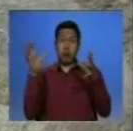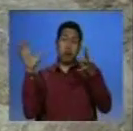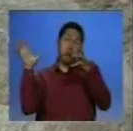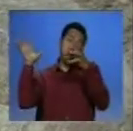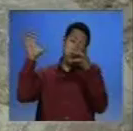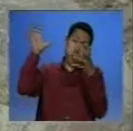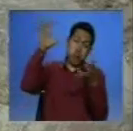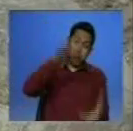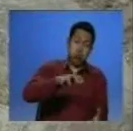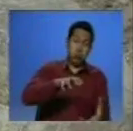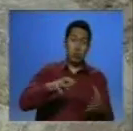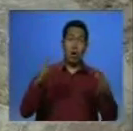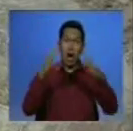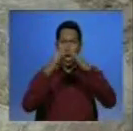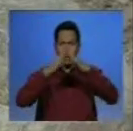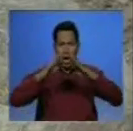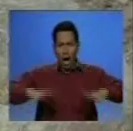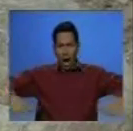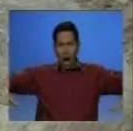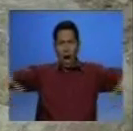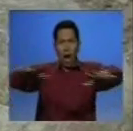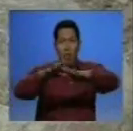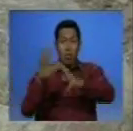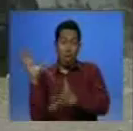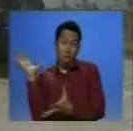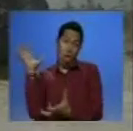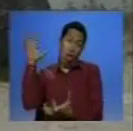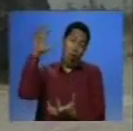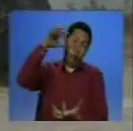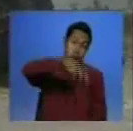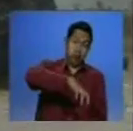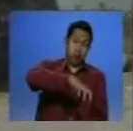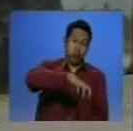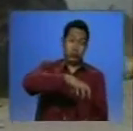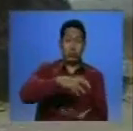hacienda de una familia Sarabia.